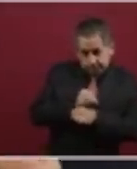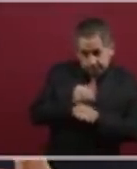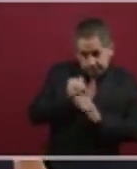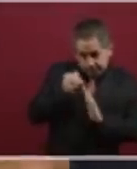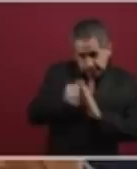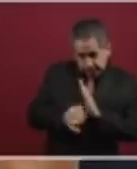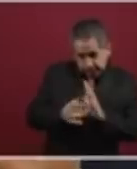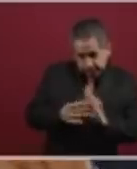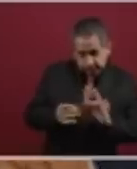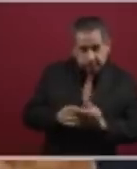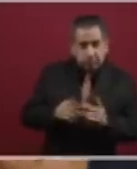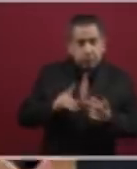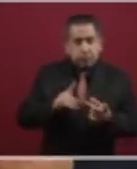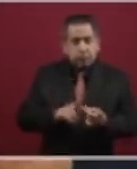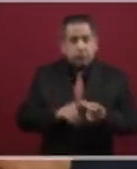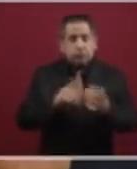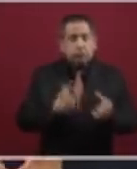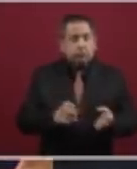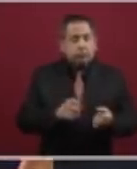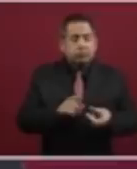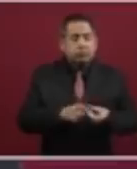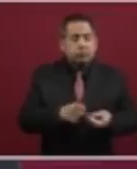sobre dónde se formaron